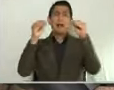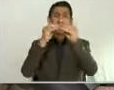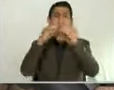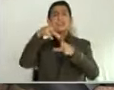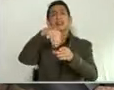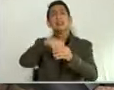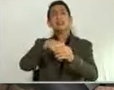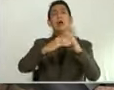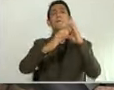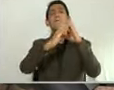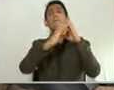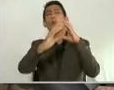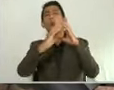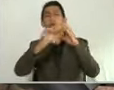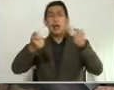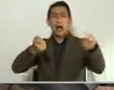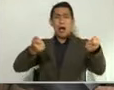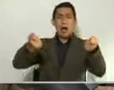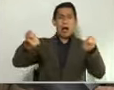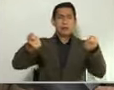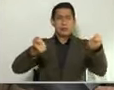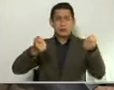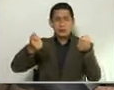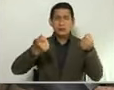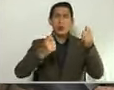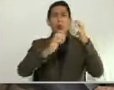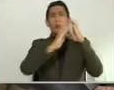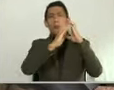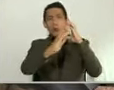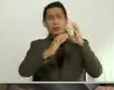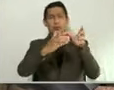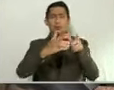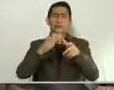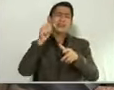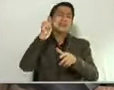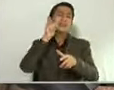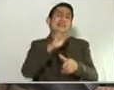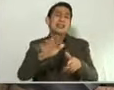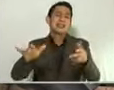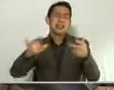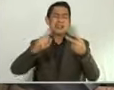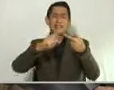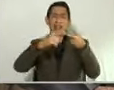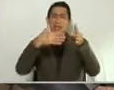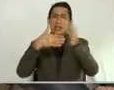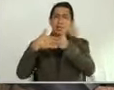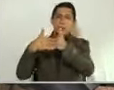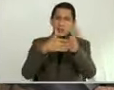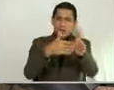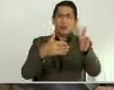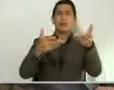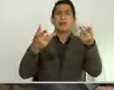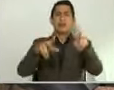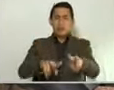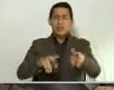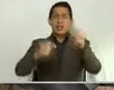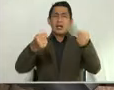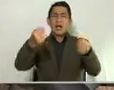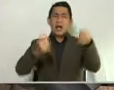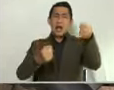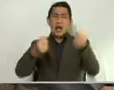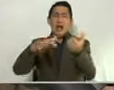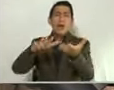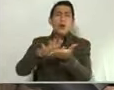Todos los buses a los que te subas, todos los buses de la Metrovía también. Los transportes escolares donde pongas a tus